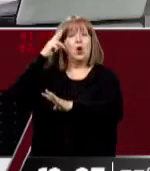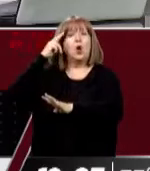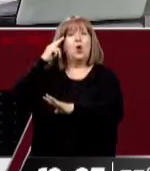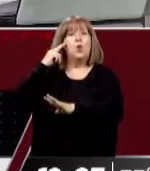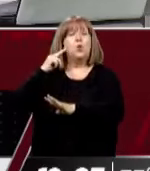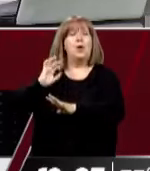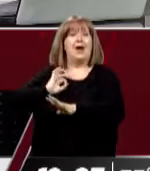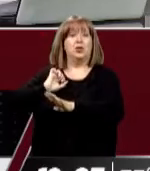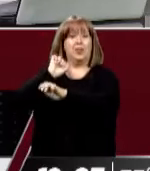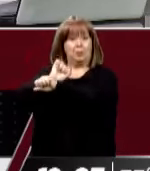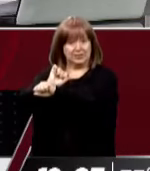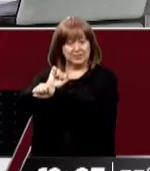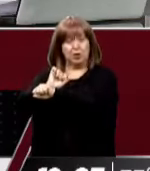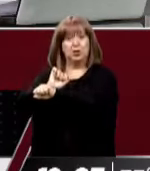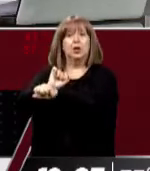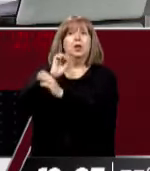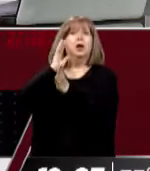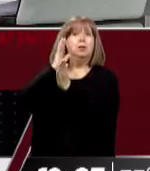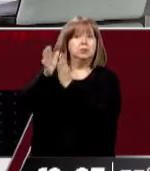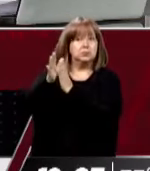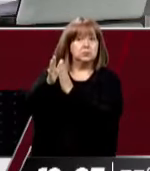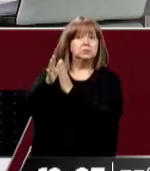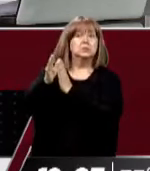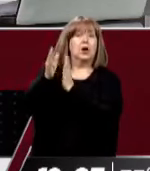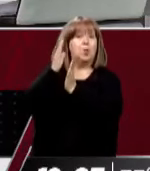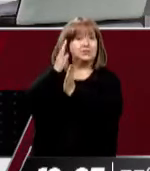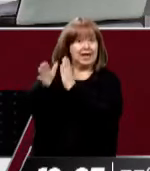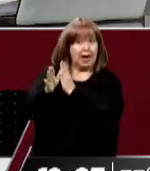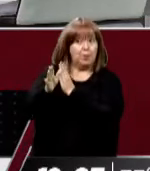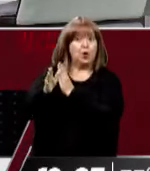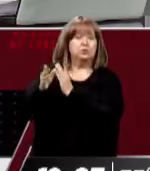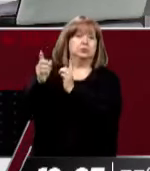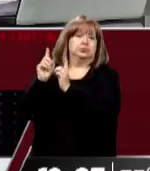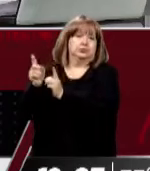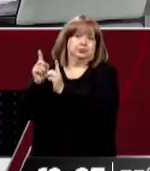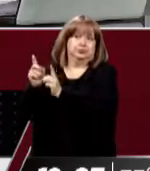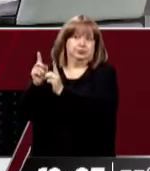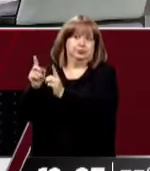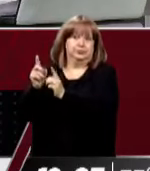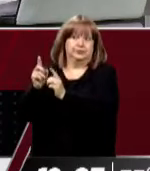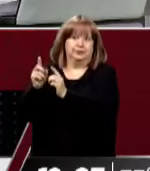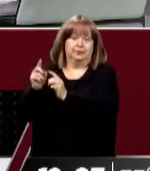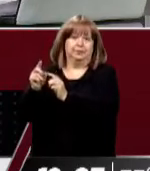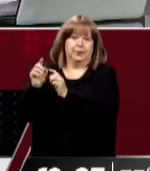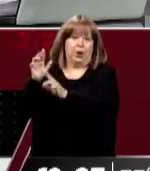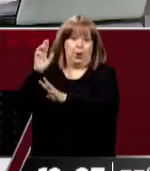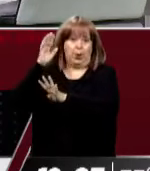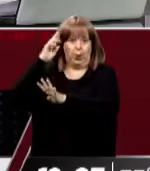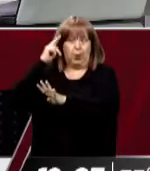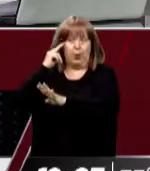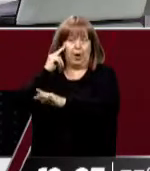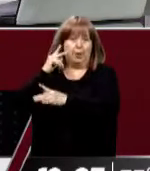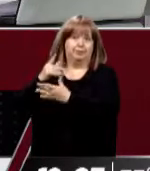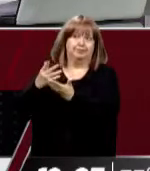los alcances de la justicia, no va a tener muchos beneficios en cuanto a la progresión de su pena y le queda un buen rato por delante porque es una condena